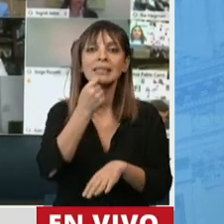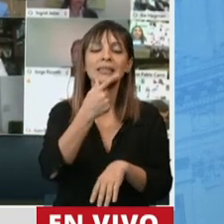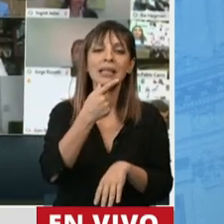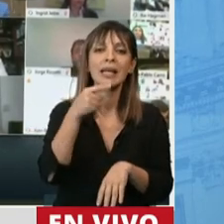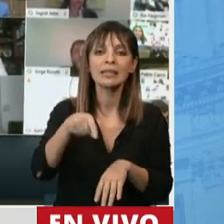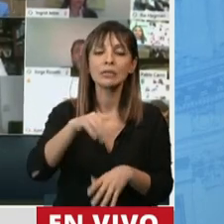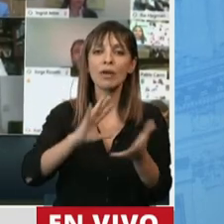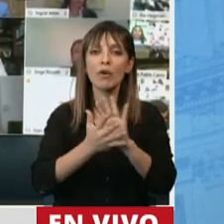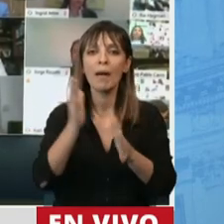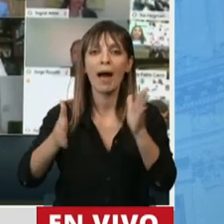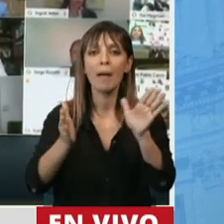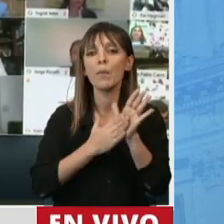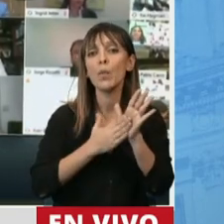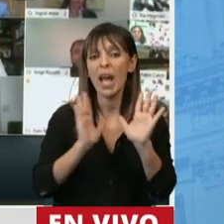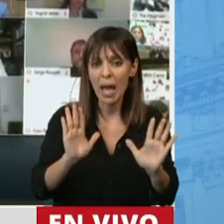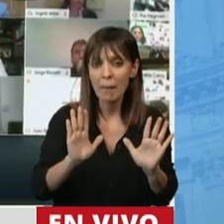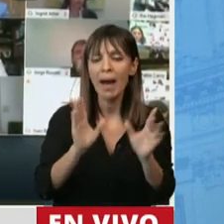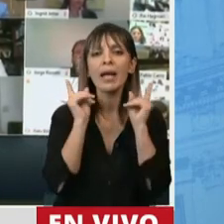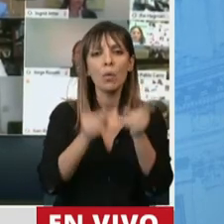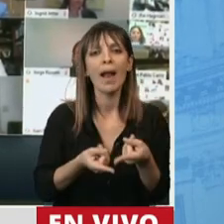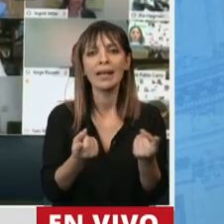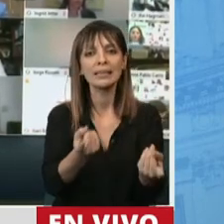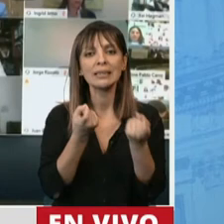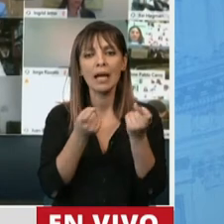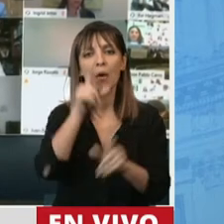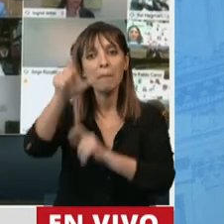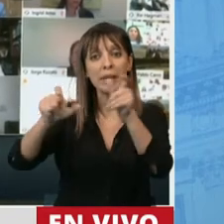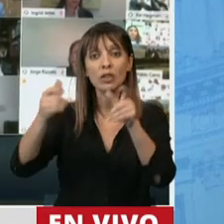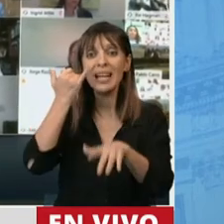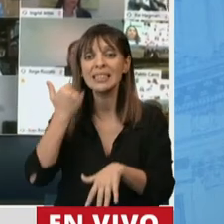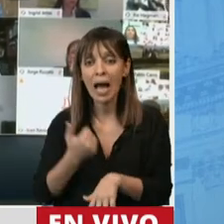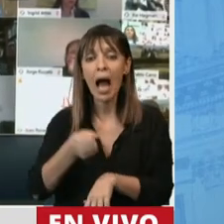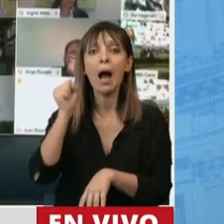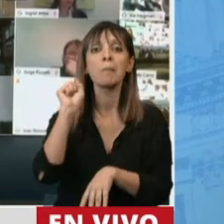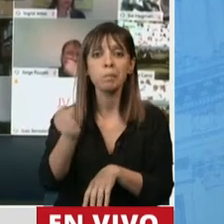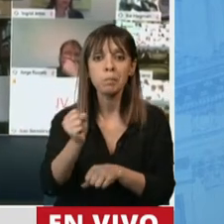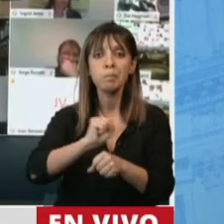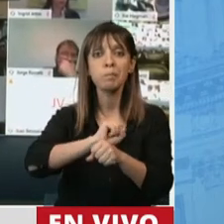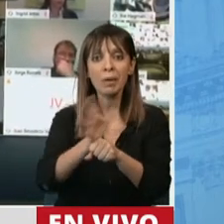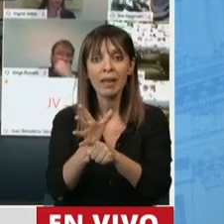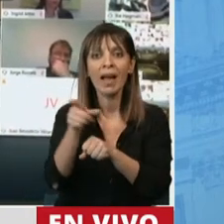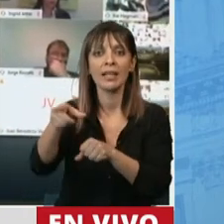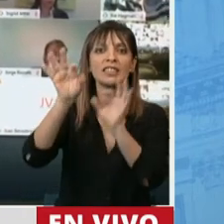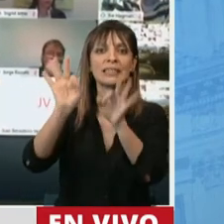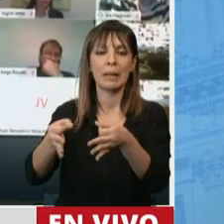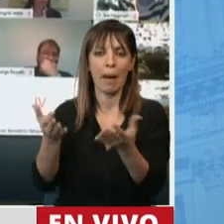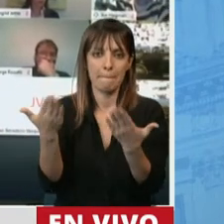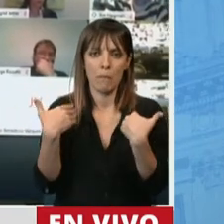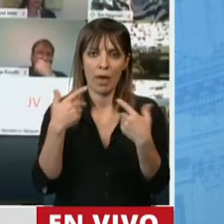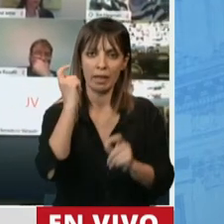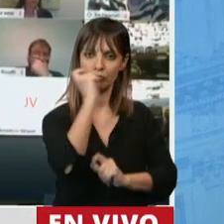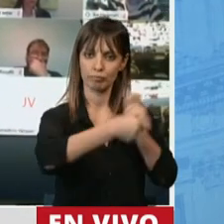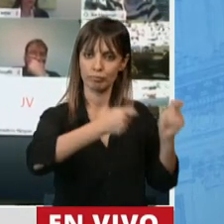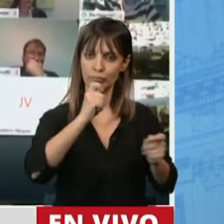una terapia experimental, necesitamos que todas las personas que tuvieron la enfermedad sepan que pueden